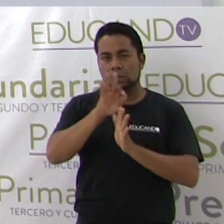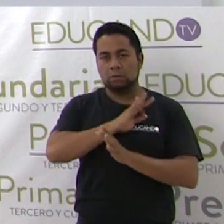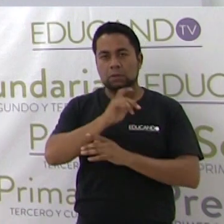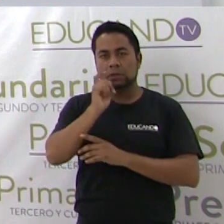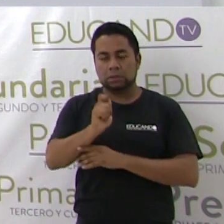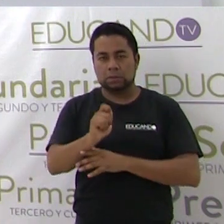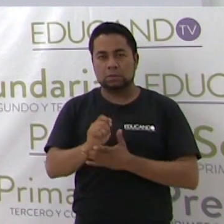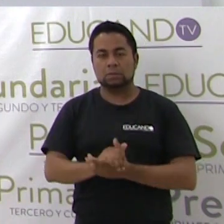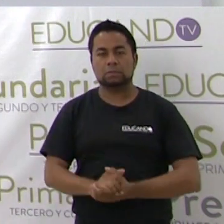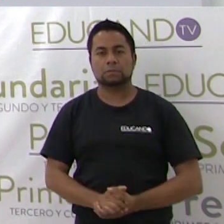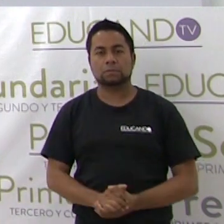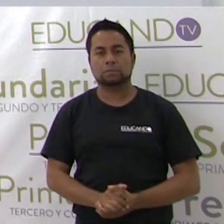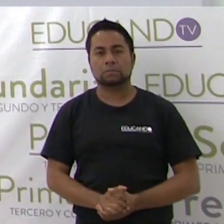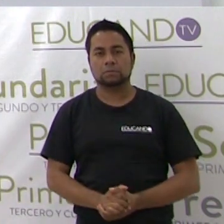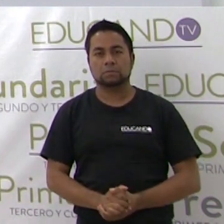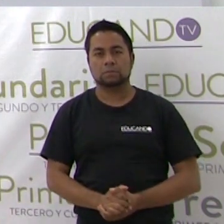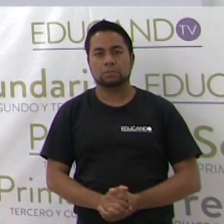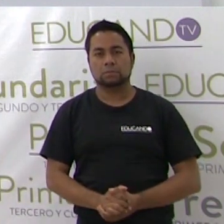Los verbos